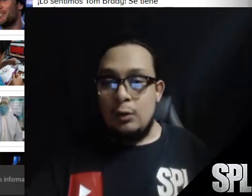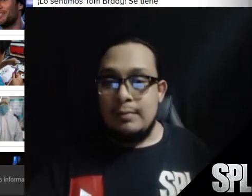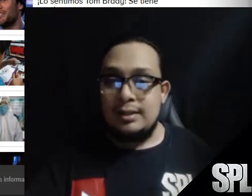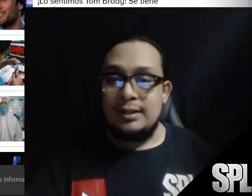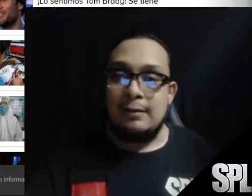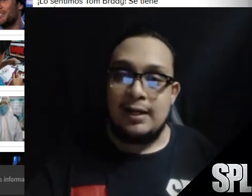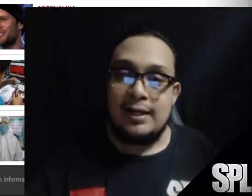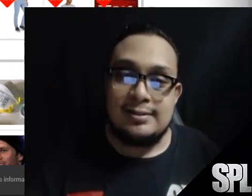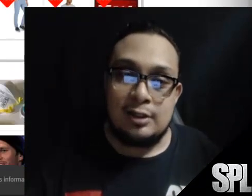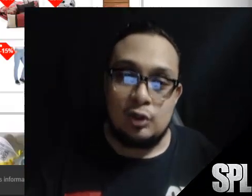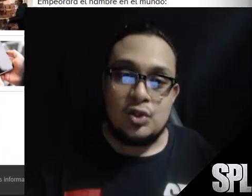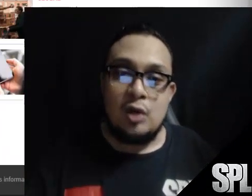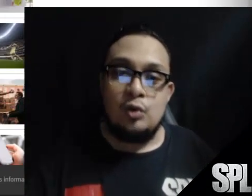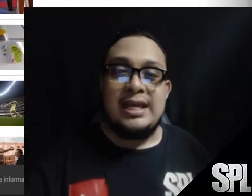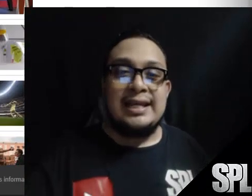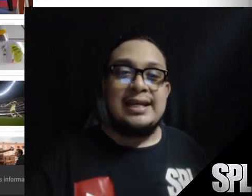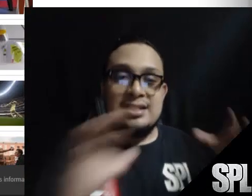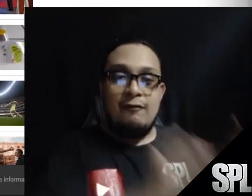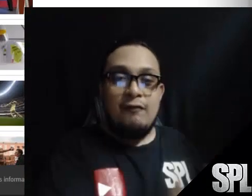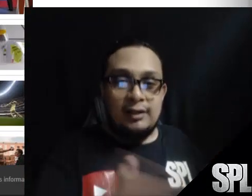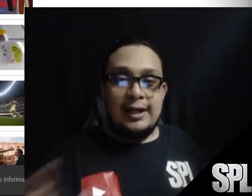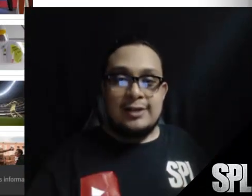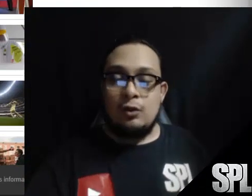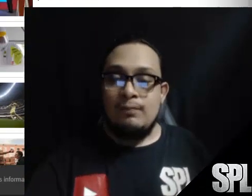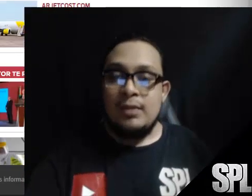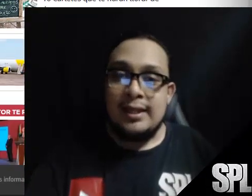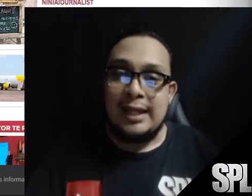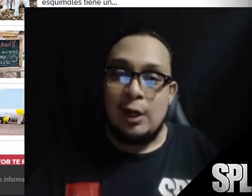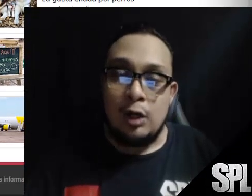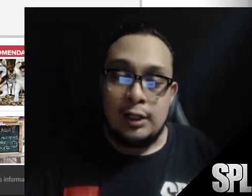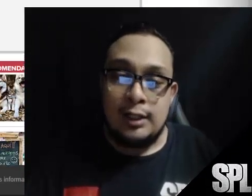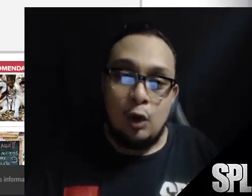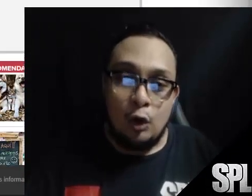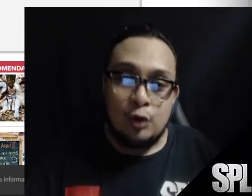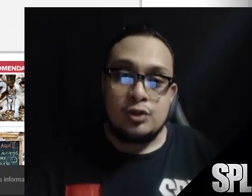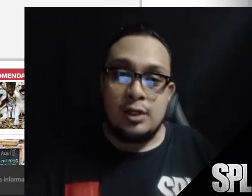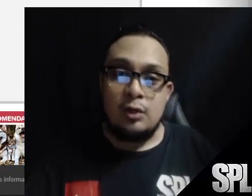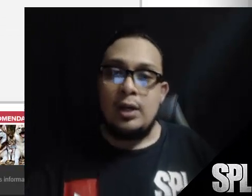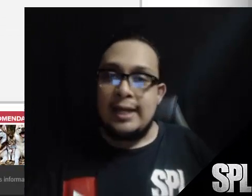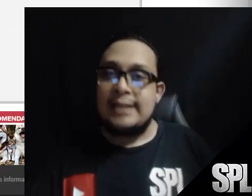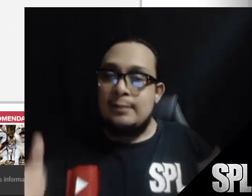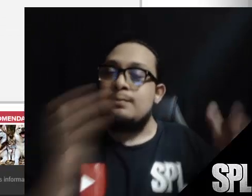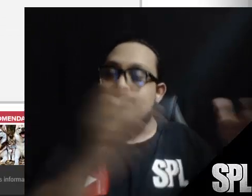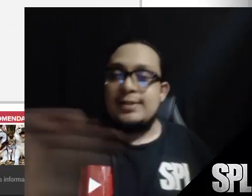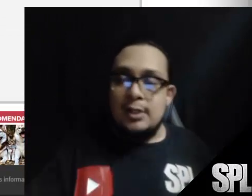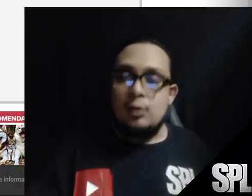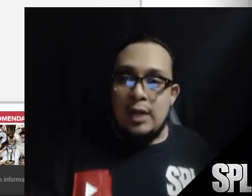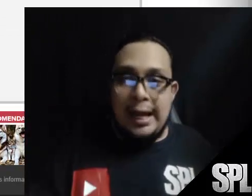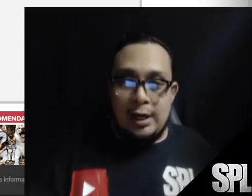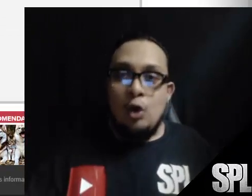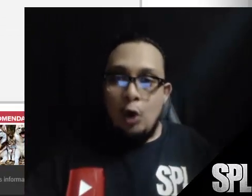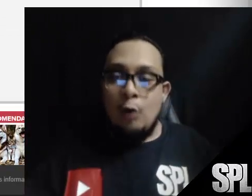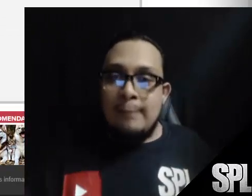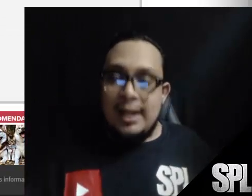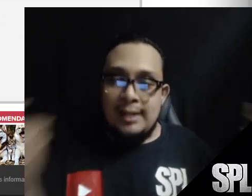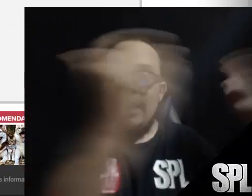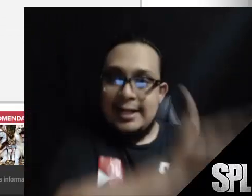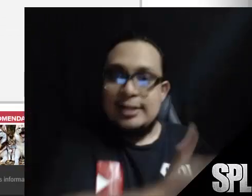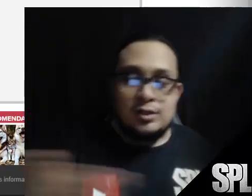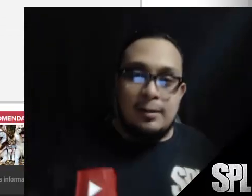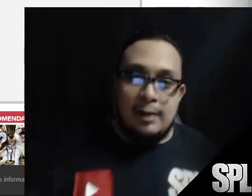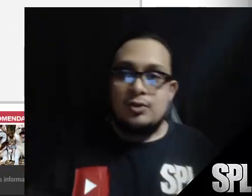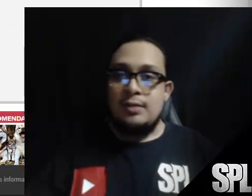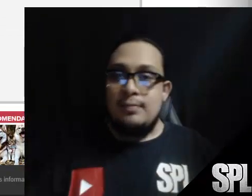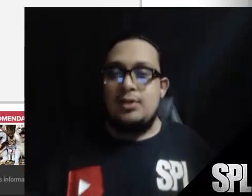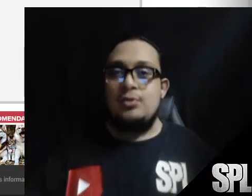de que obviamente trabaje en el sector salud y que les afecte esto de del hoy no circula, y así puedan circular, obviamente